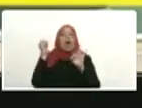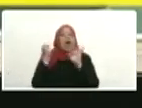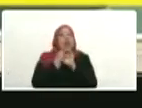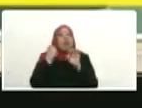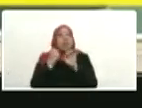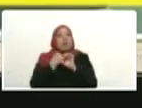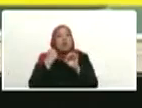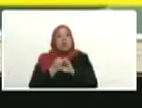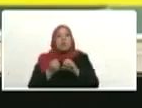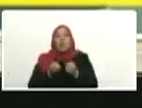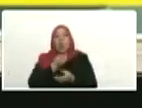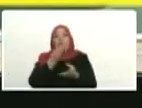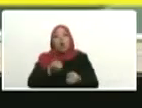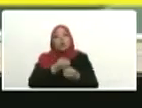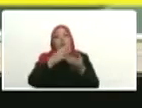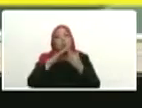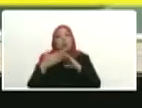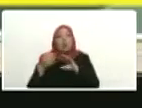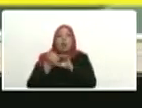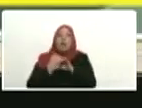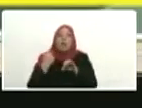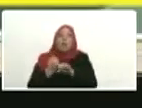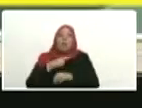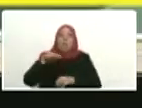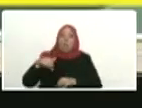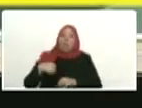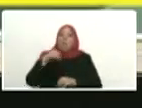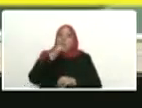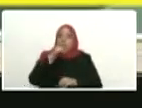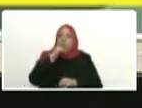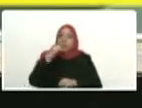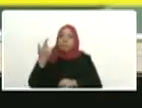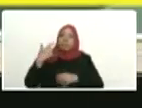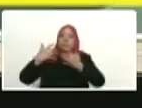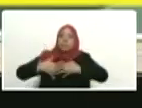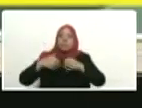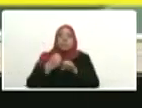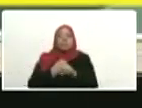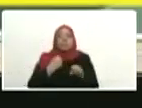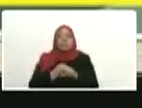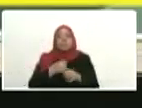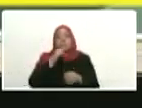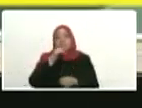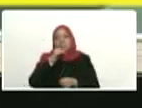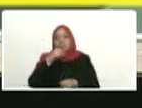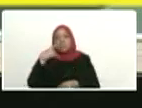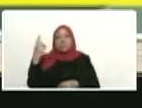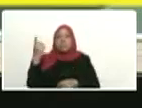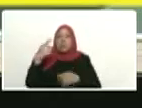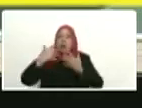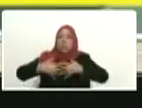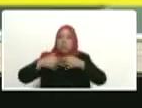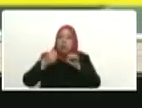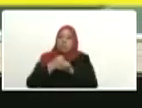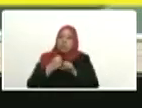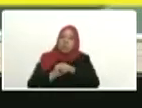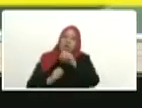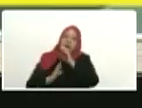trabajadoras, de los consejos productivos de trabajadores que tienen en pie decenas de empresas en el